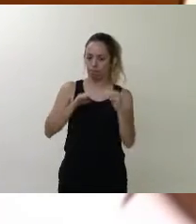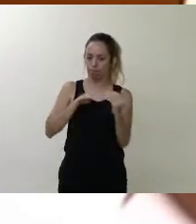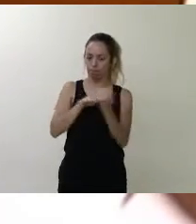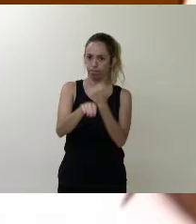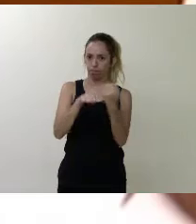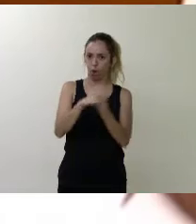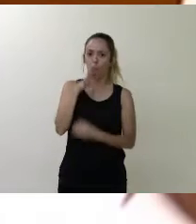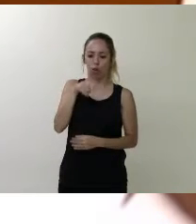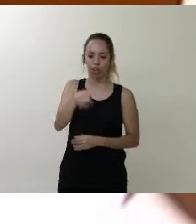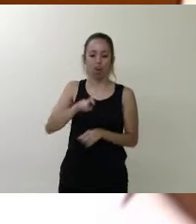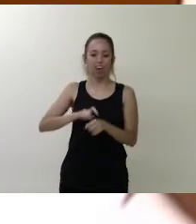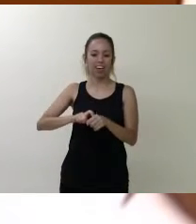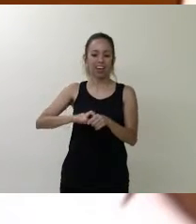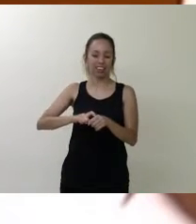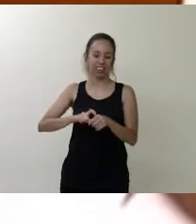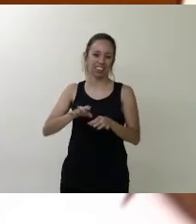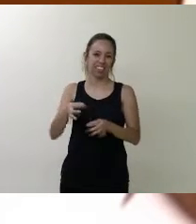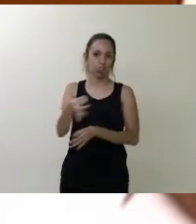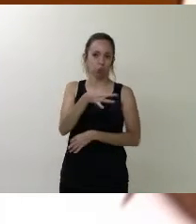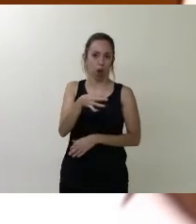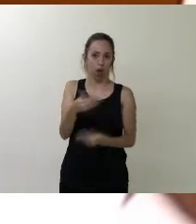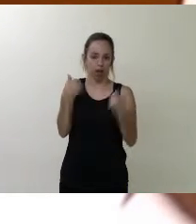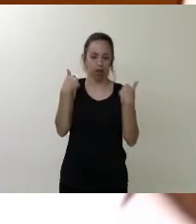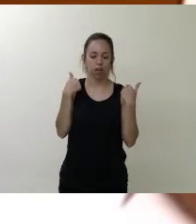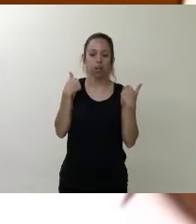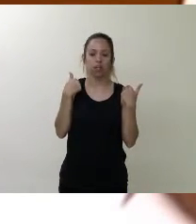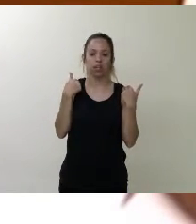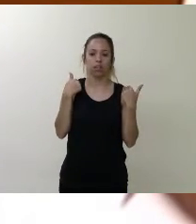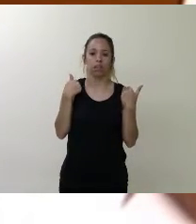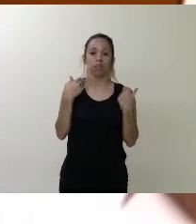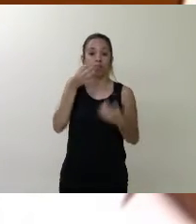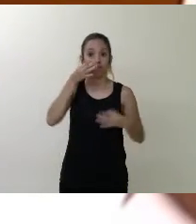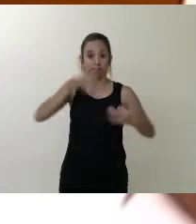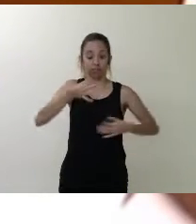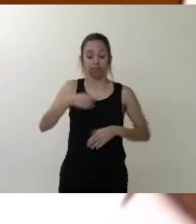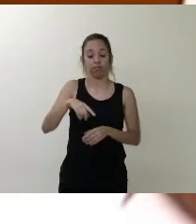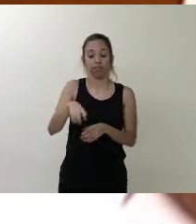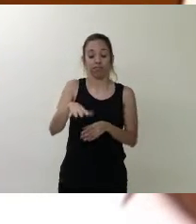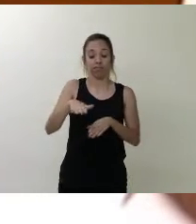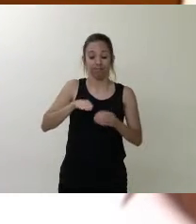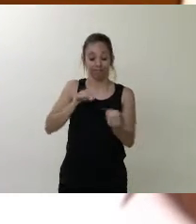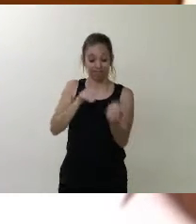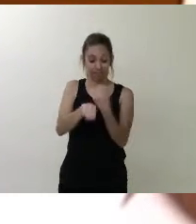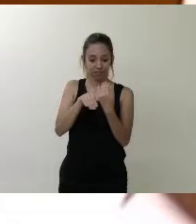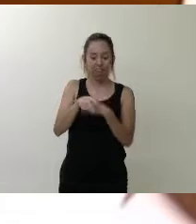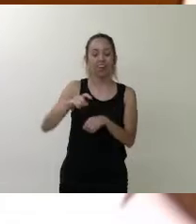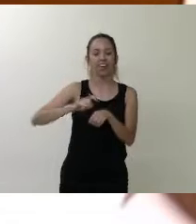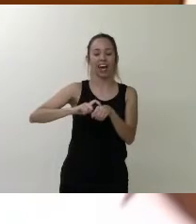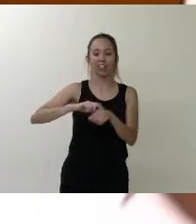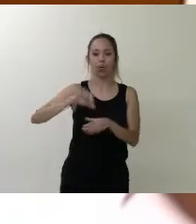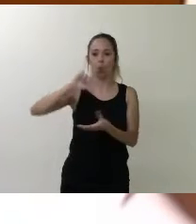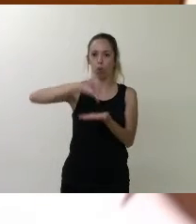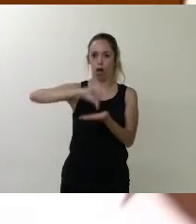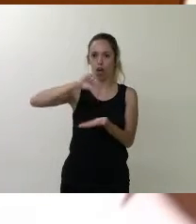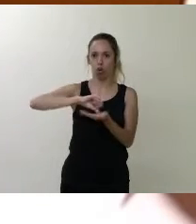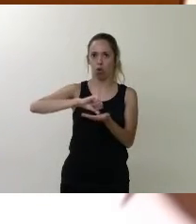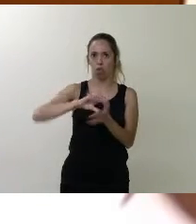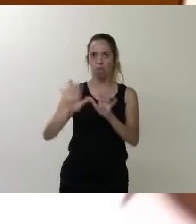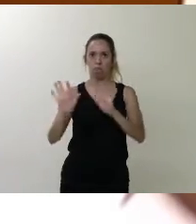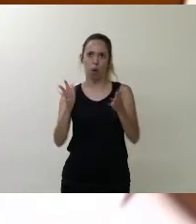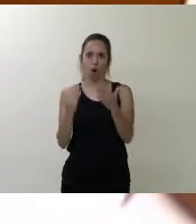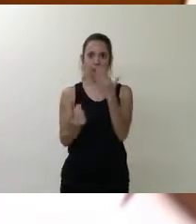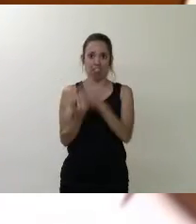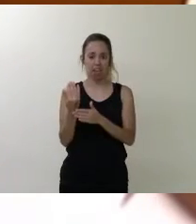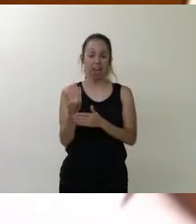titularidad insular. Esto se trata de una vía de carácter urbano en el que convergen gran cantidad de vehículos, aproximadamente unos 6.000 vehículos